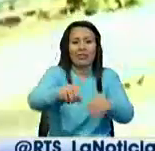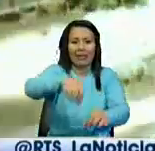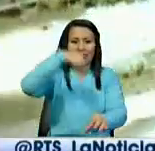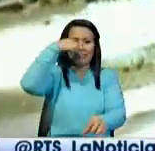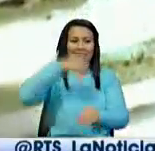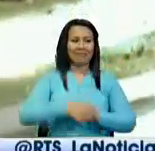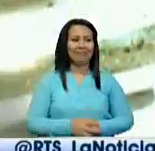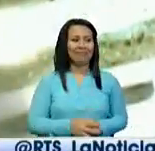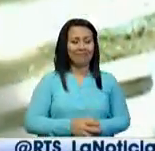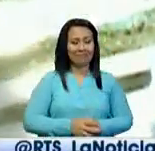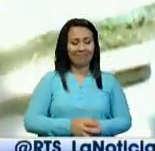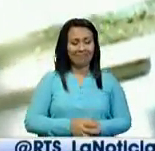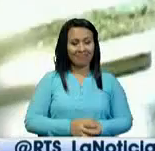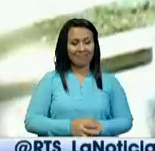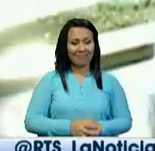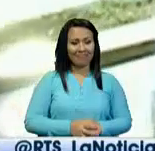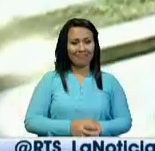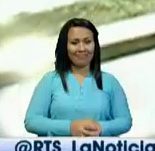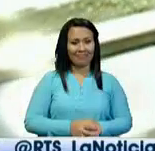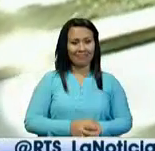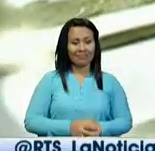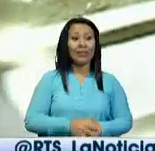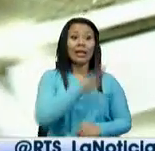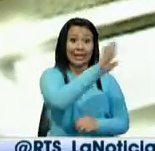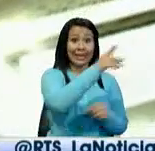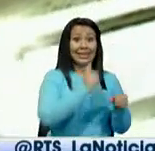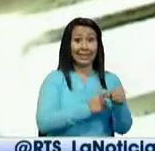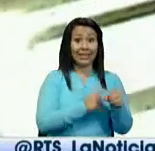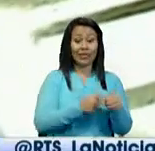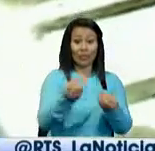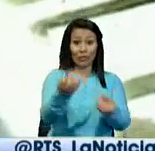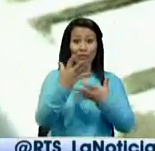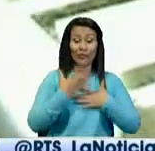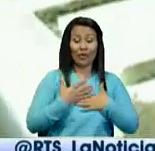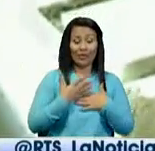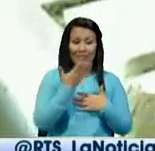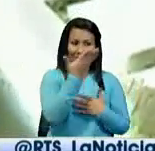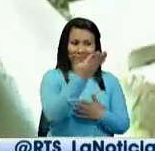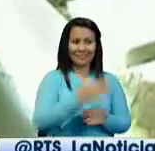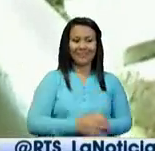eternidad. En Quito informó Alison Corral.